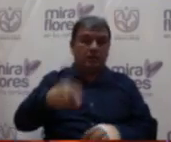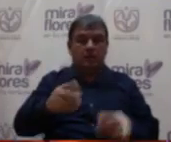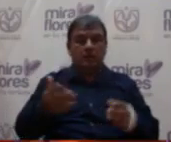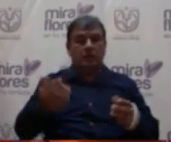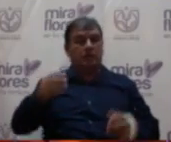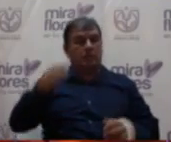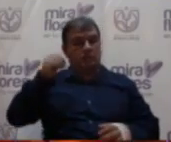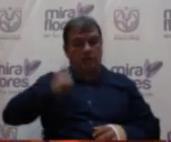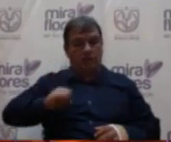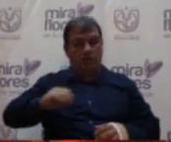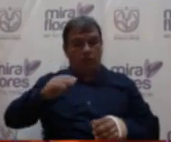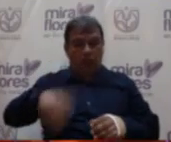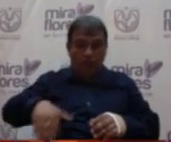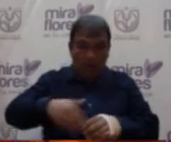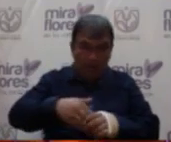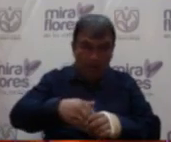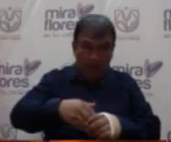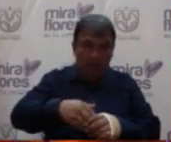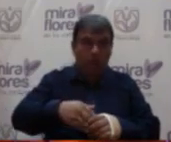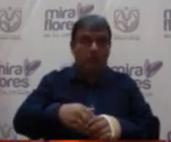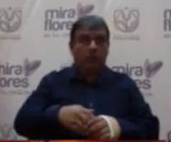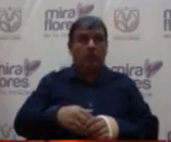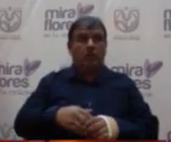por ese convenio